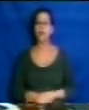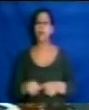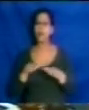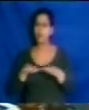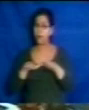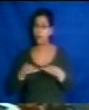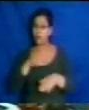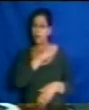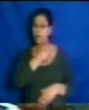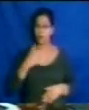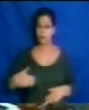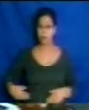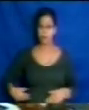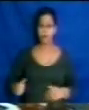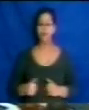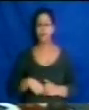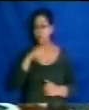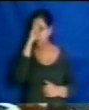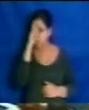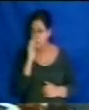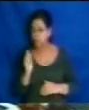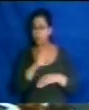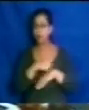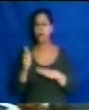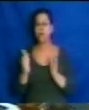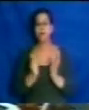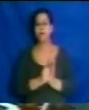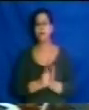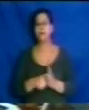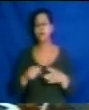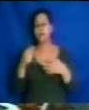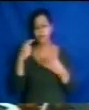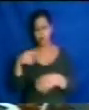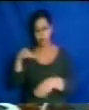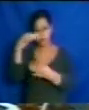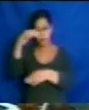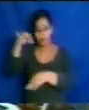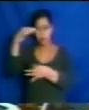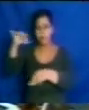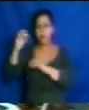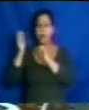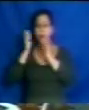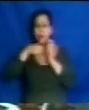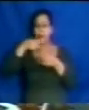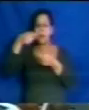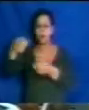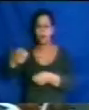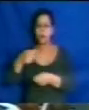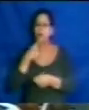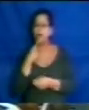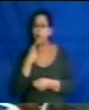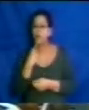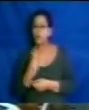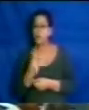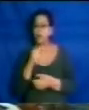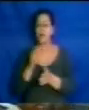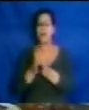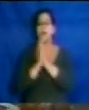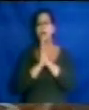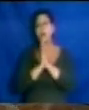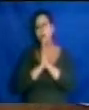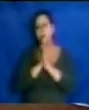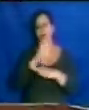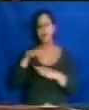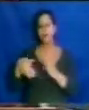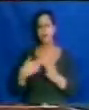Gracias, señor presidente, honorable pleno. Esta pieza de correspondencia responde al clamor de todos los